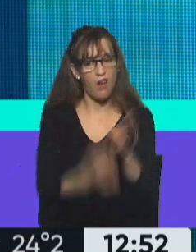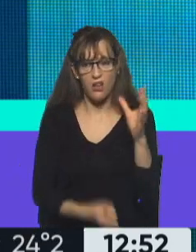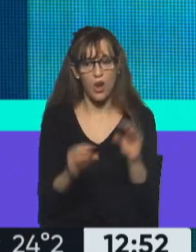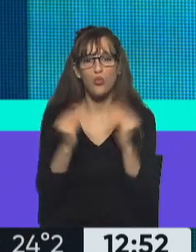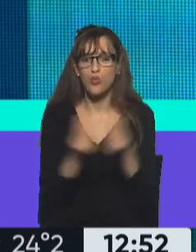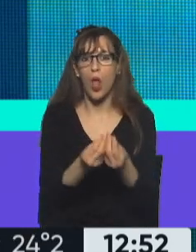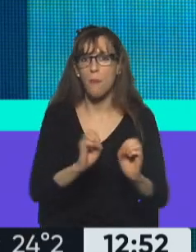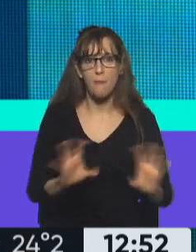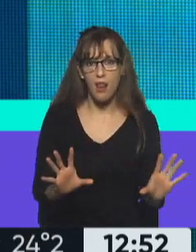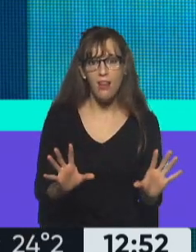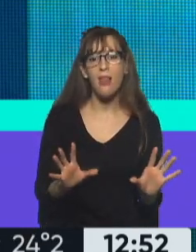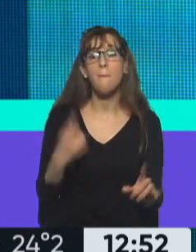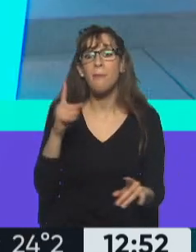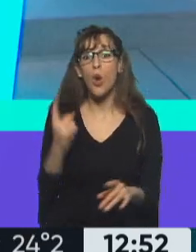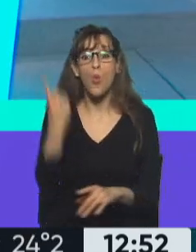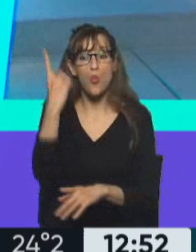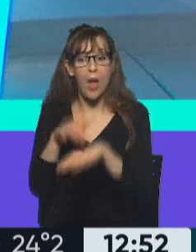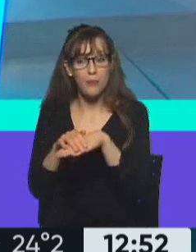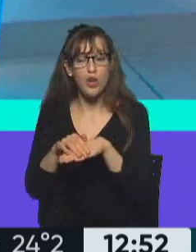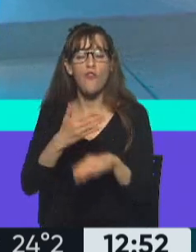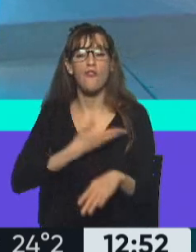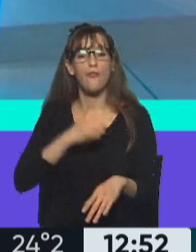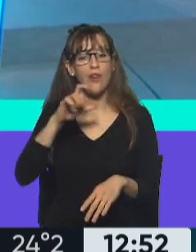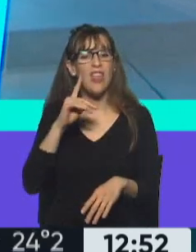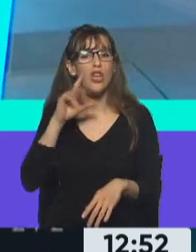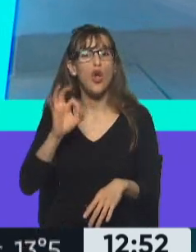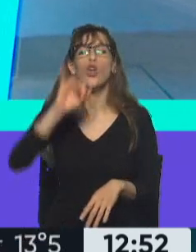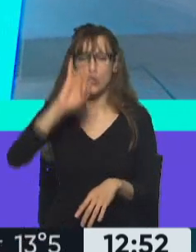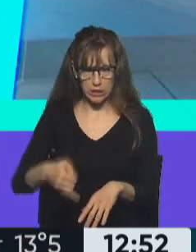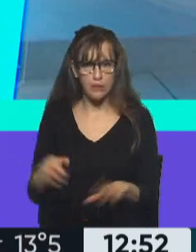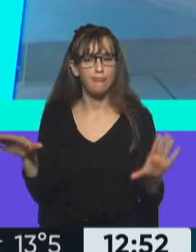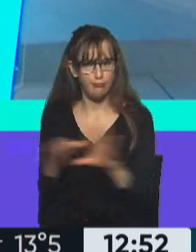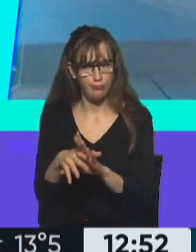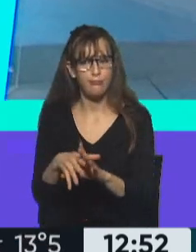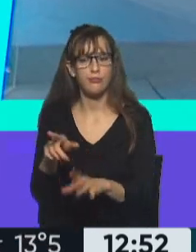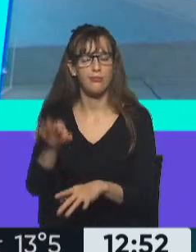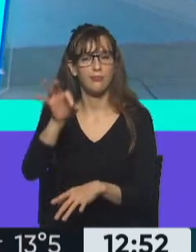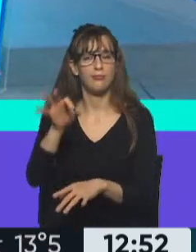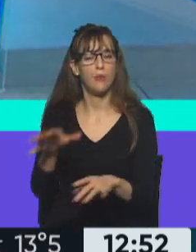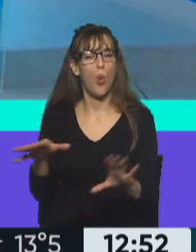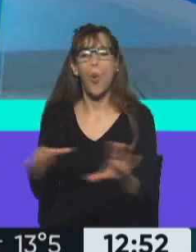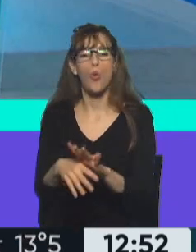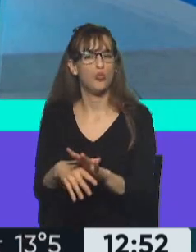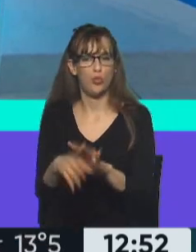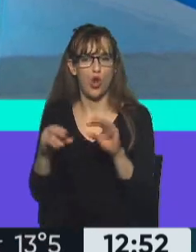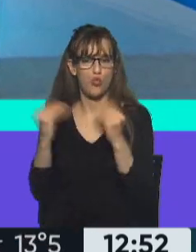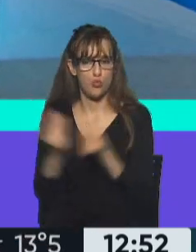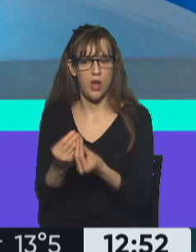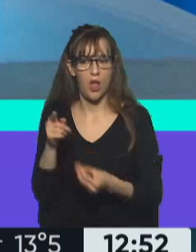que el único que acertó así sí sin federico aceptó no exactamente el y dio tres puntos y algo de diferencia lo cual es acertar